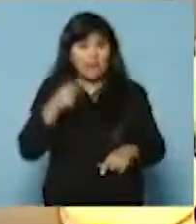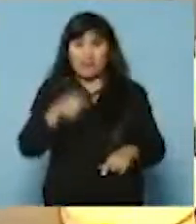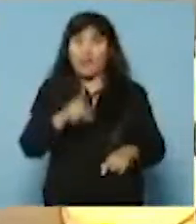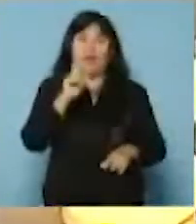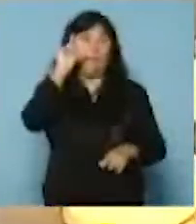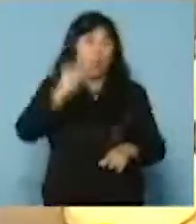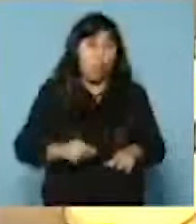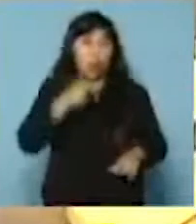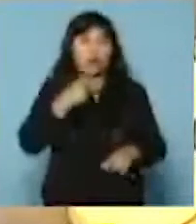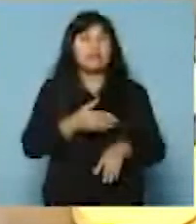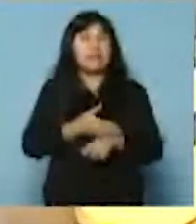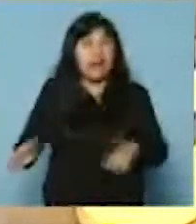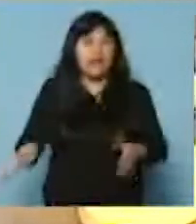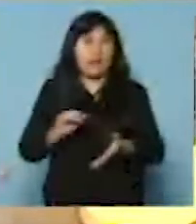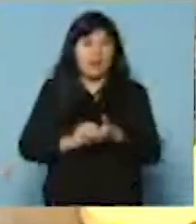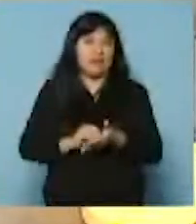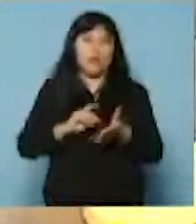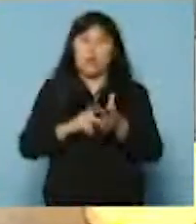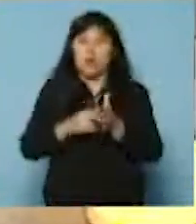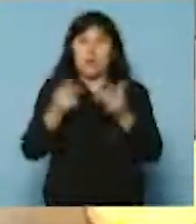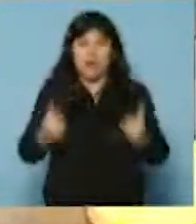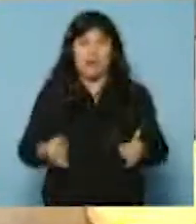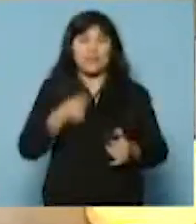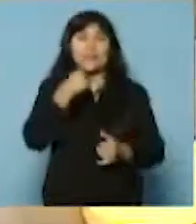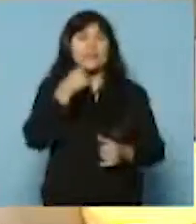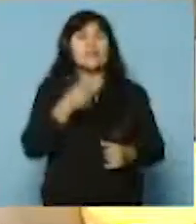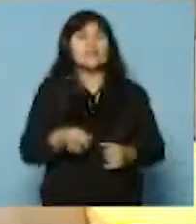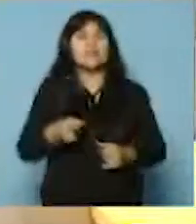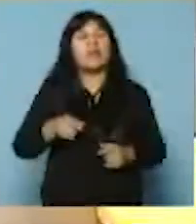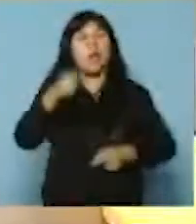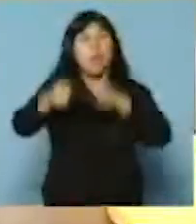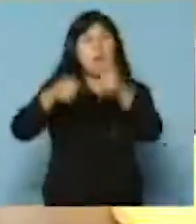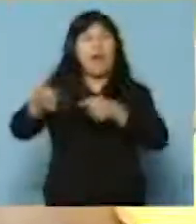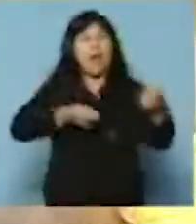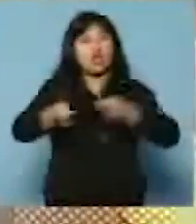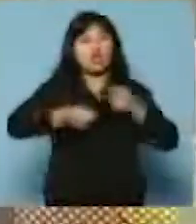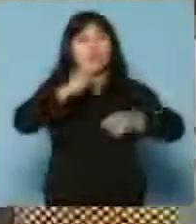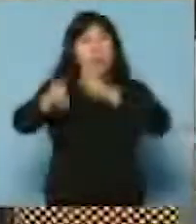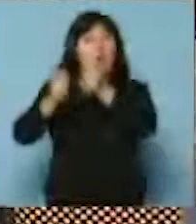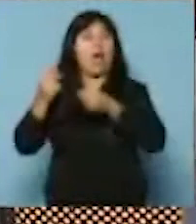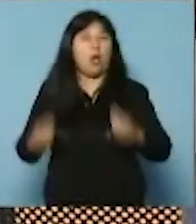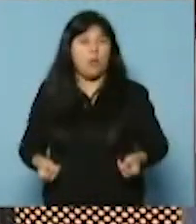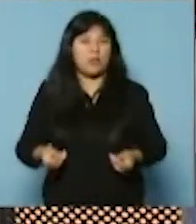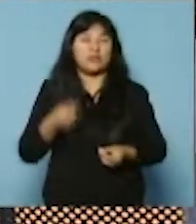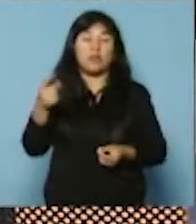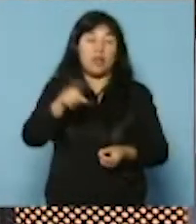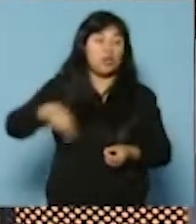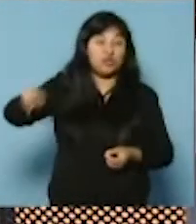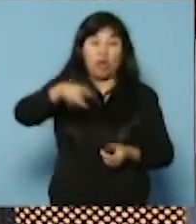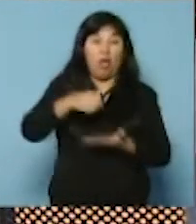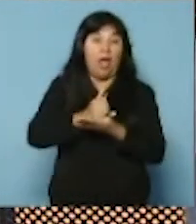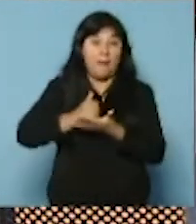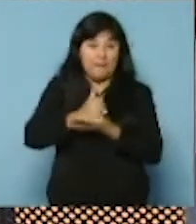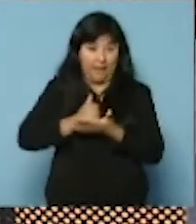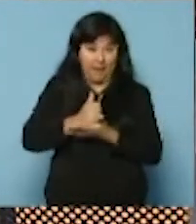en espera bueno dónde está el comedor donde funciona el comedor está ubicado en villa jardín de reyes chango